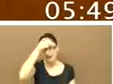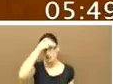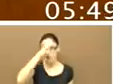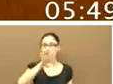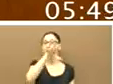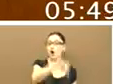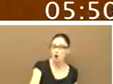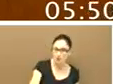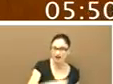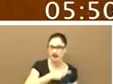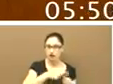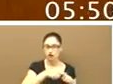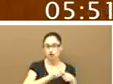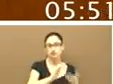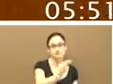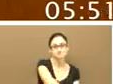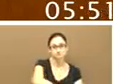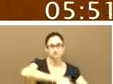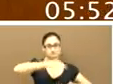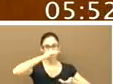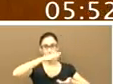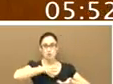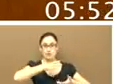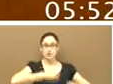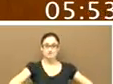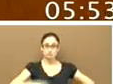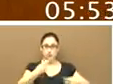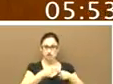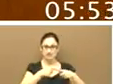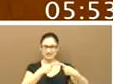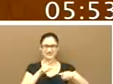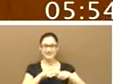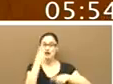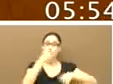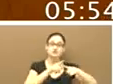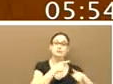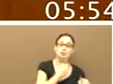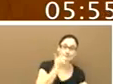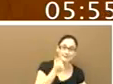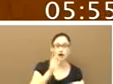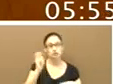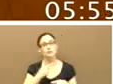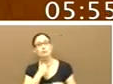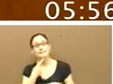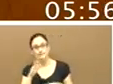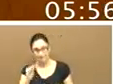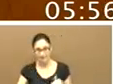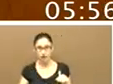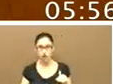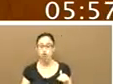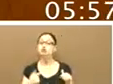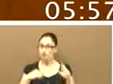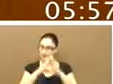había cosas que te gustaban más que te gustaban menos. Desde luego, yo no me opongo a que rechacemos el pacto fiscal catalán, pero este enunciado breve,